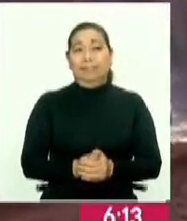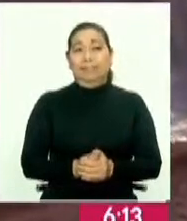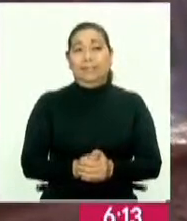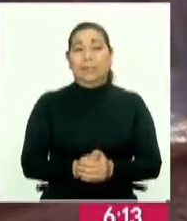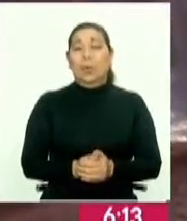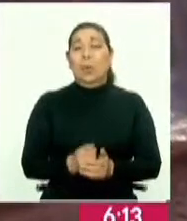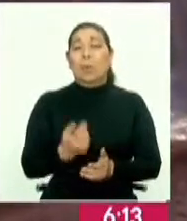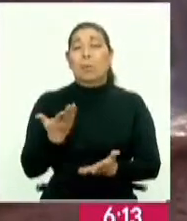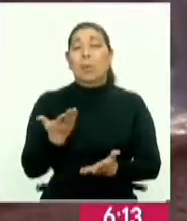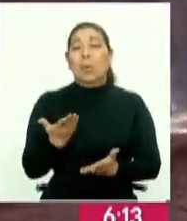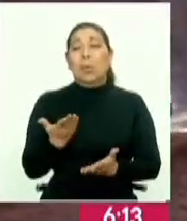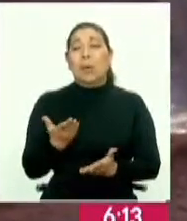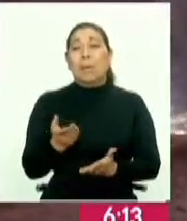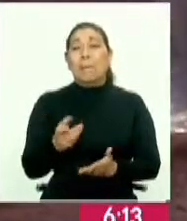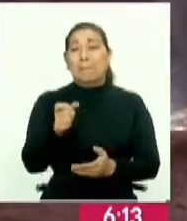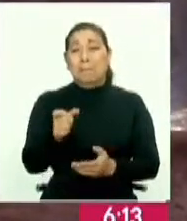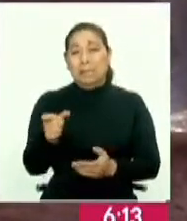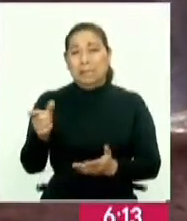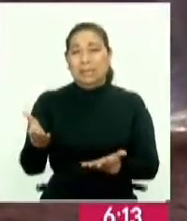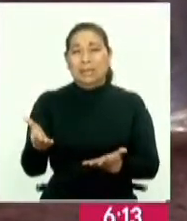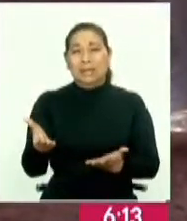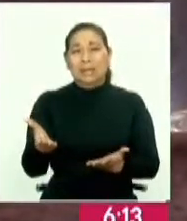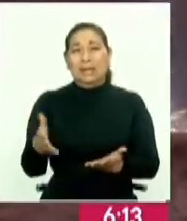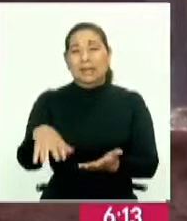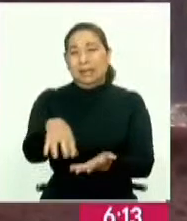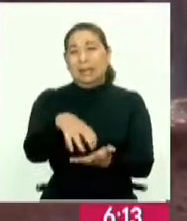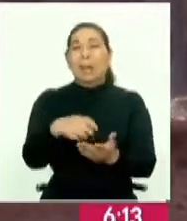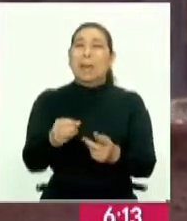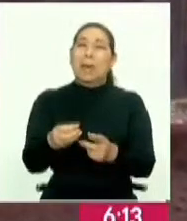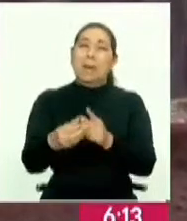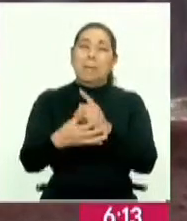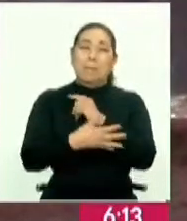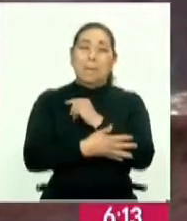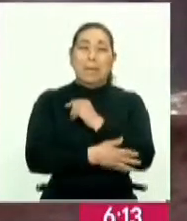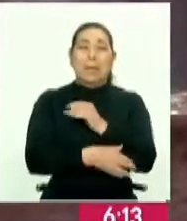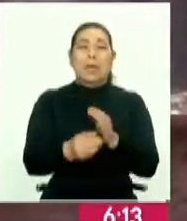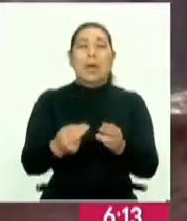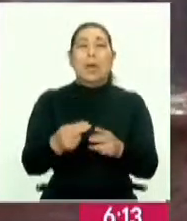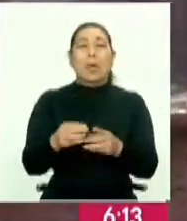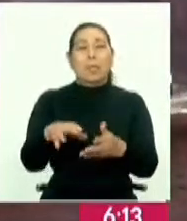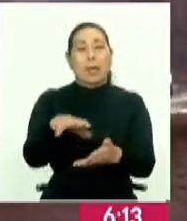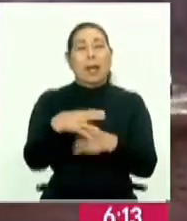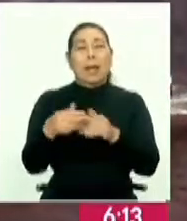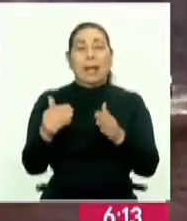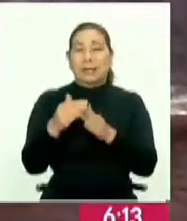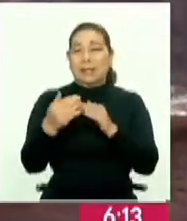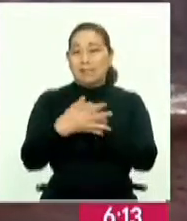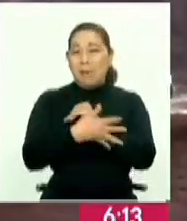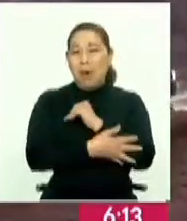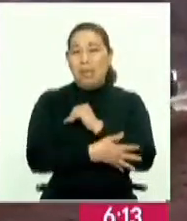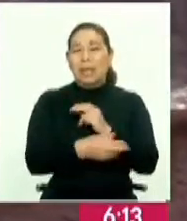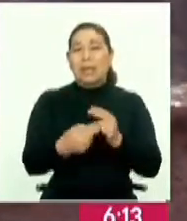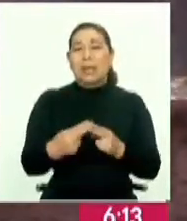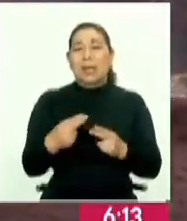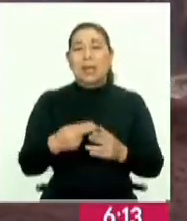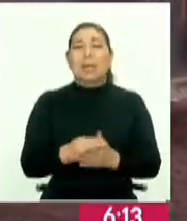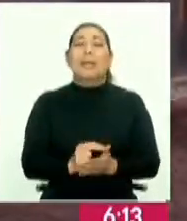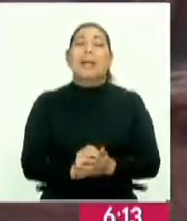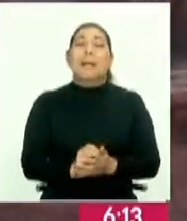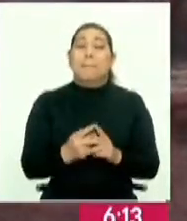usada por los vecinos este es un asentamiento humano asentamiento humano enrique mails de algunos vecinos también se queja